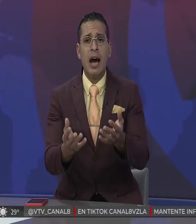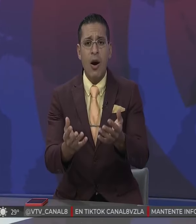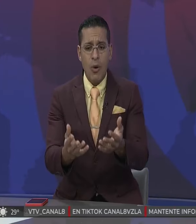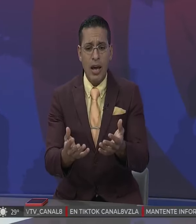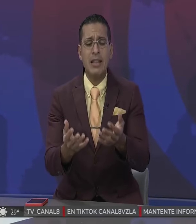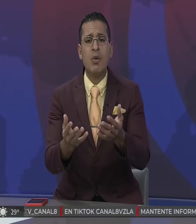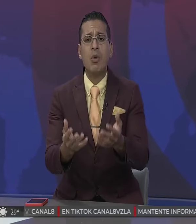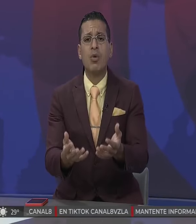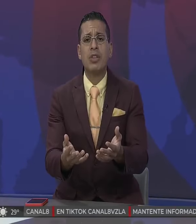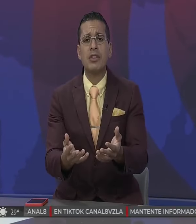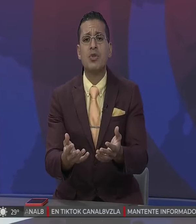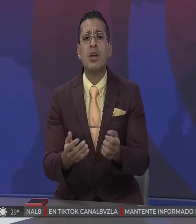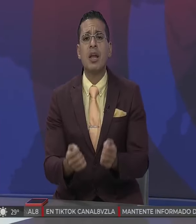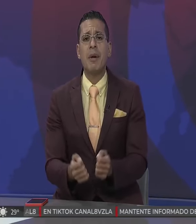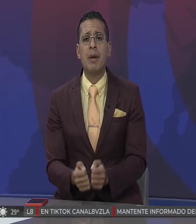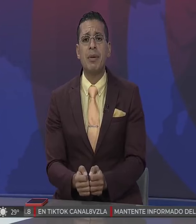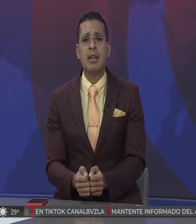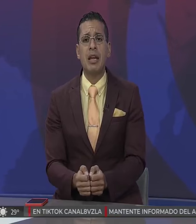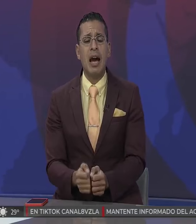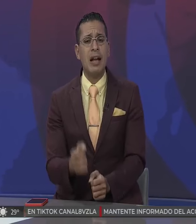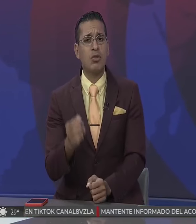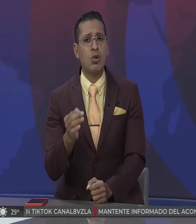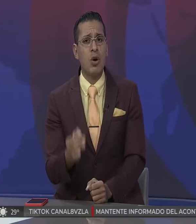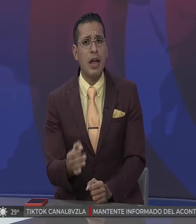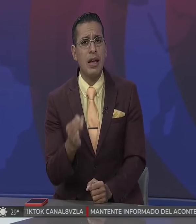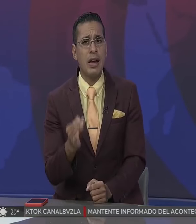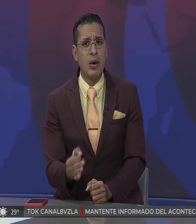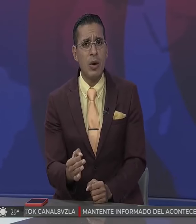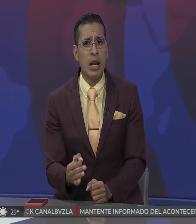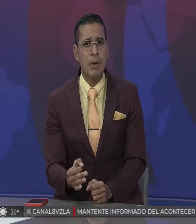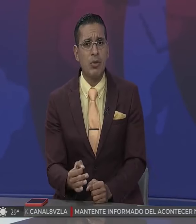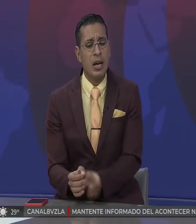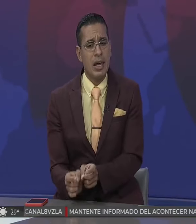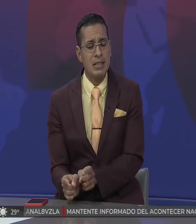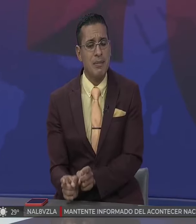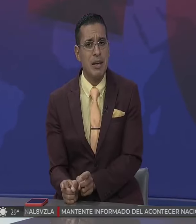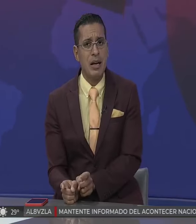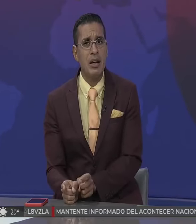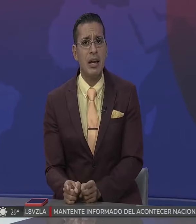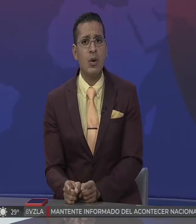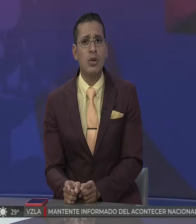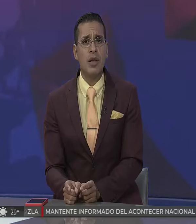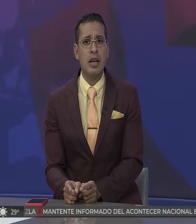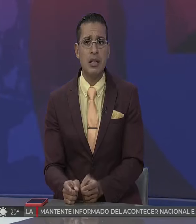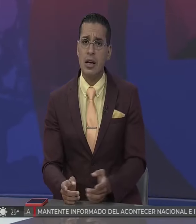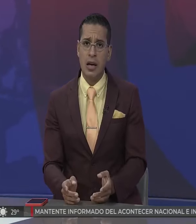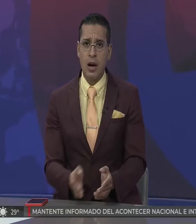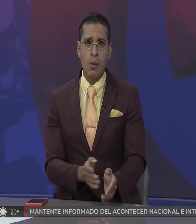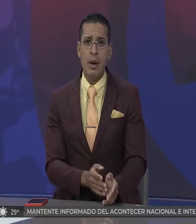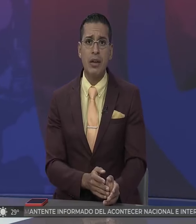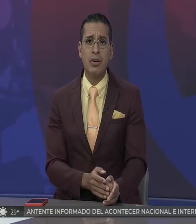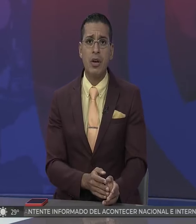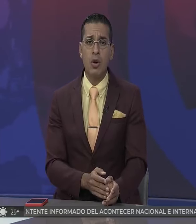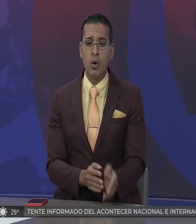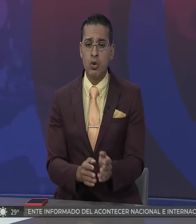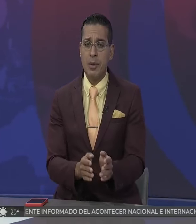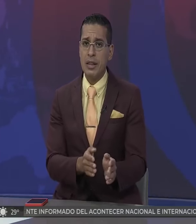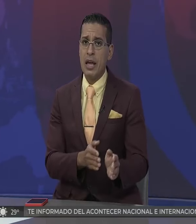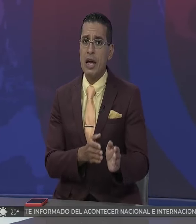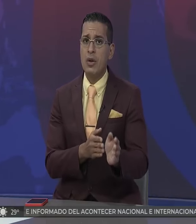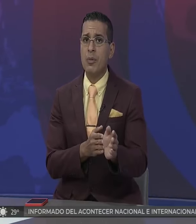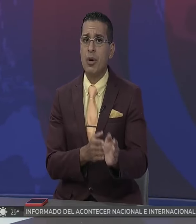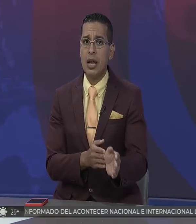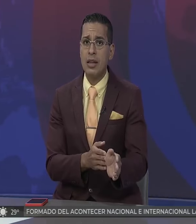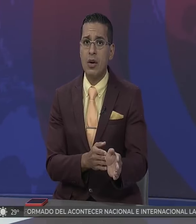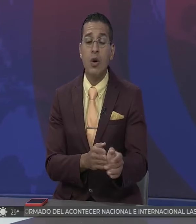a duda, ahora este nuevo contexto le va a permitir a todas y cada una de las personas que hacen vida en la ultraderecha acoplarse. O se